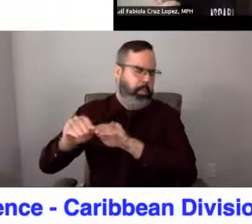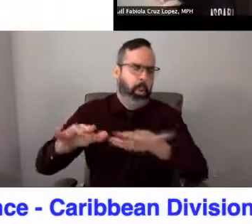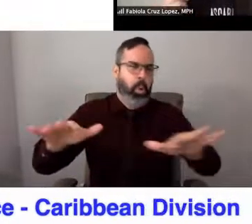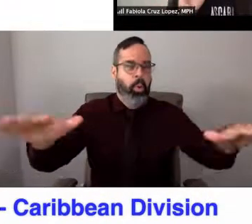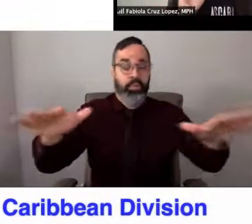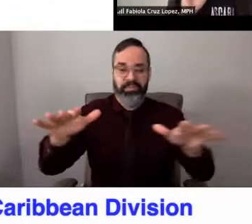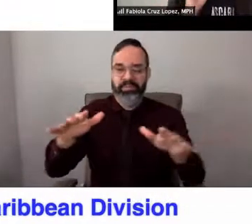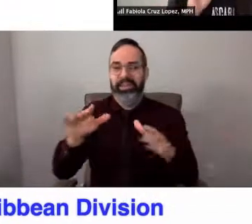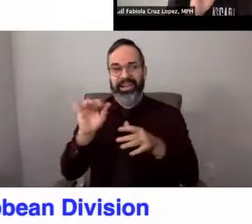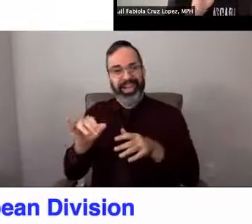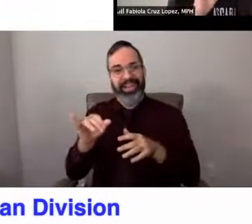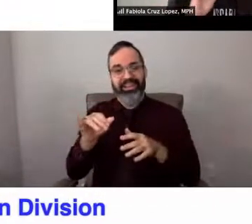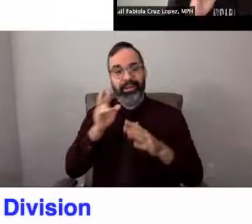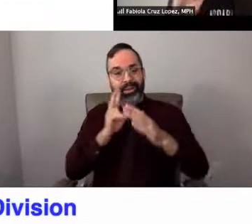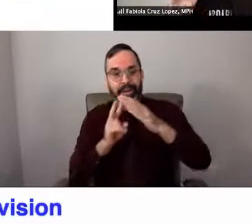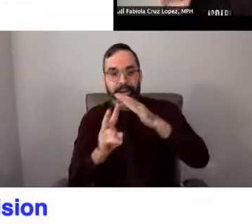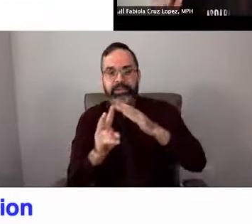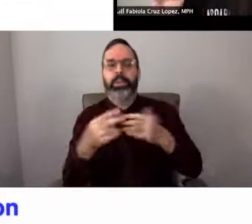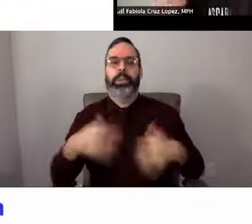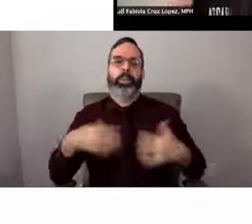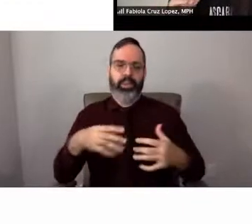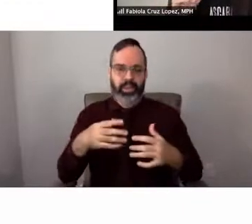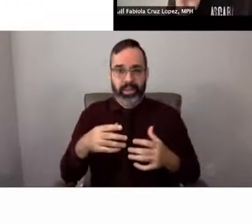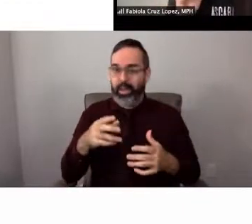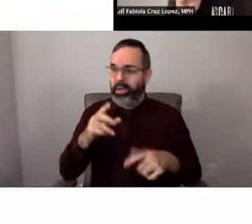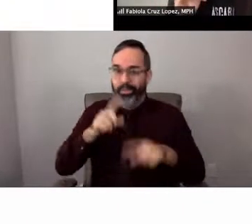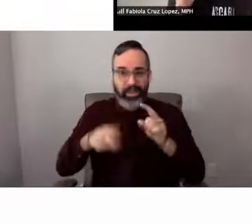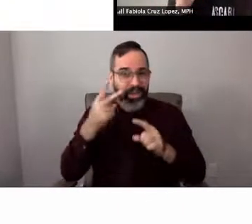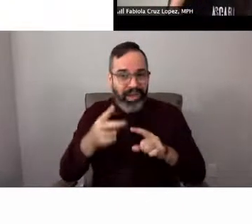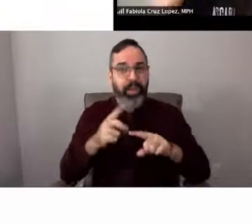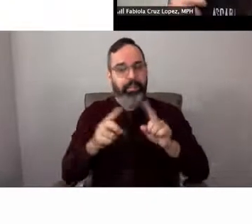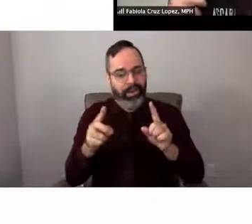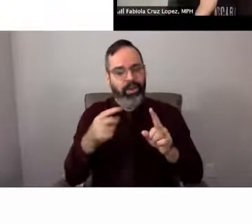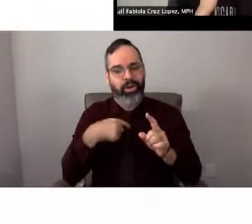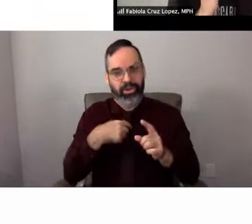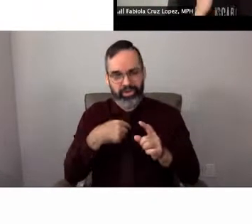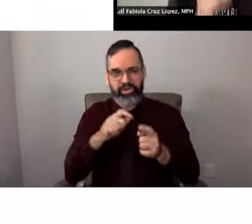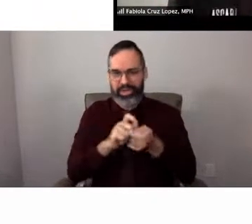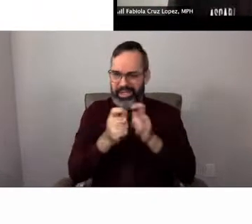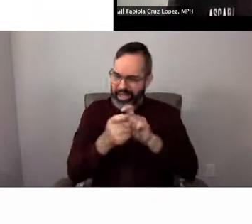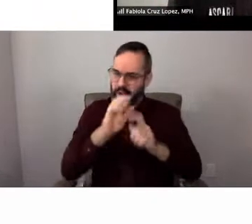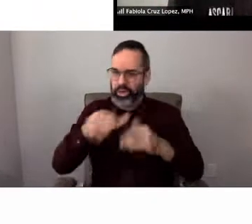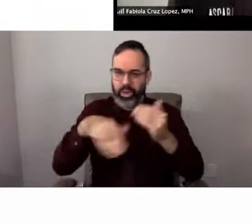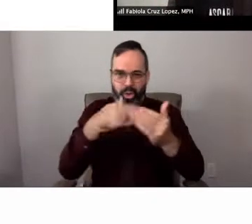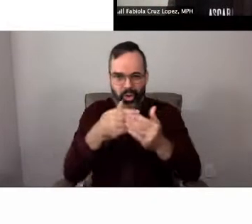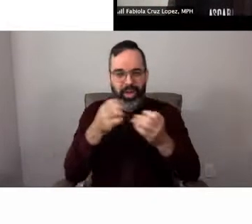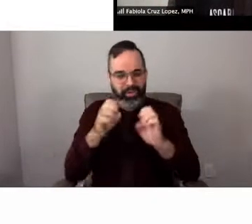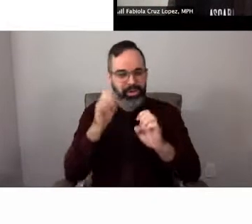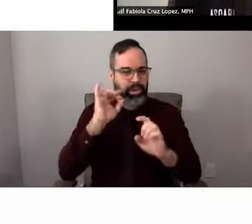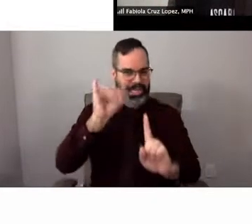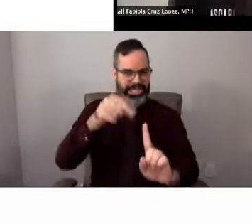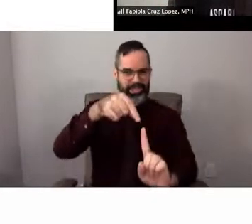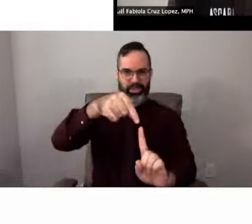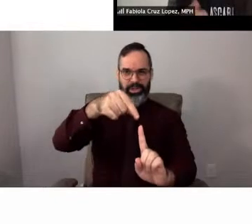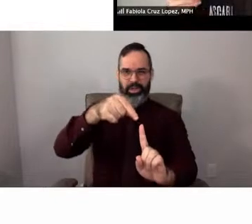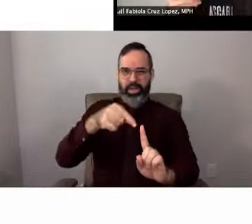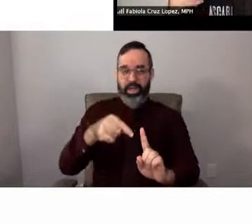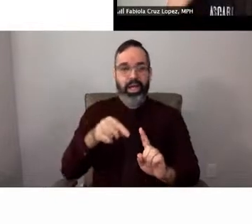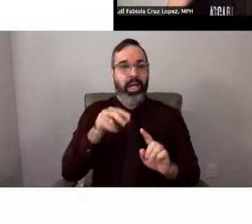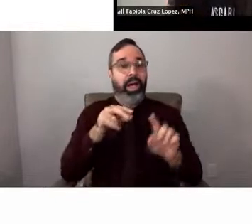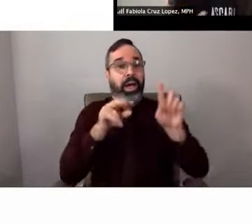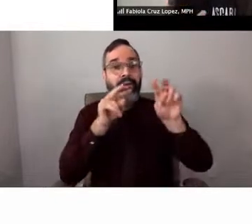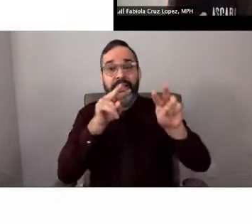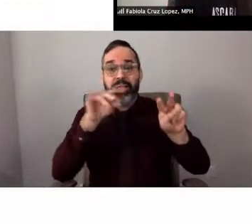veamos. Yo traduzco cada uno de los esfuerzos a eso. La vigilancia de aeropuertos ya